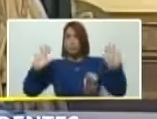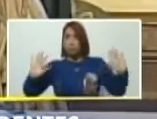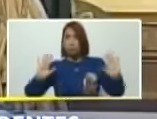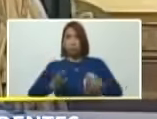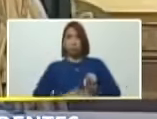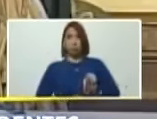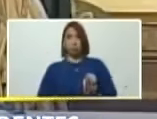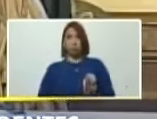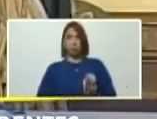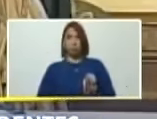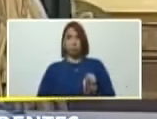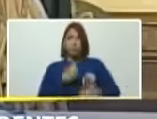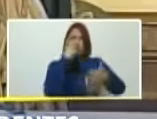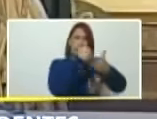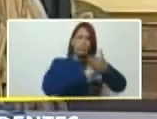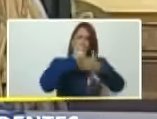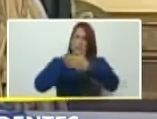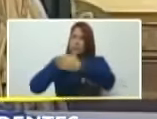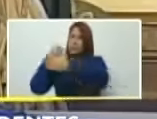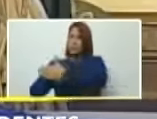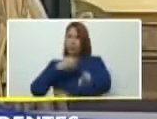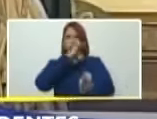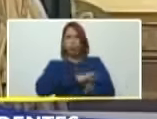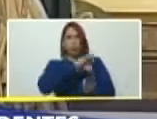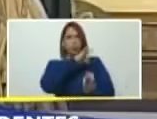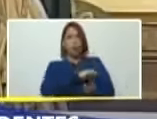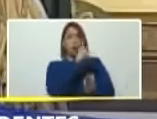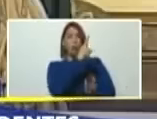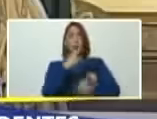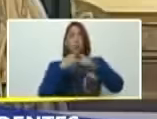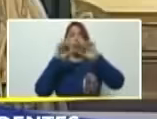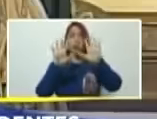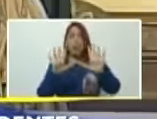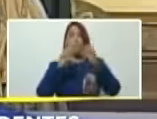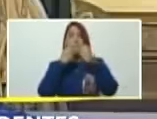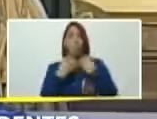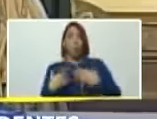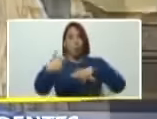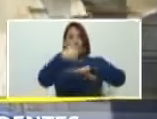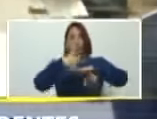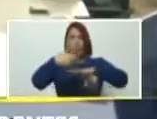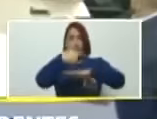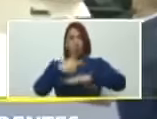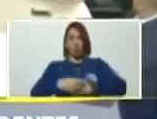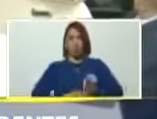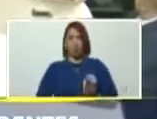de la lucha social del 1x10 del buen gobierno.